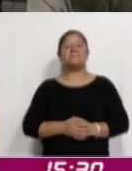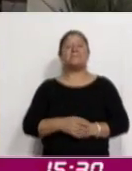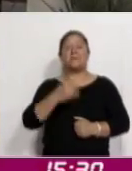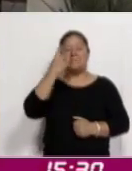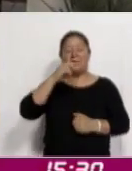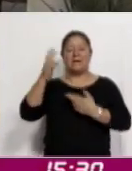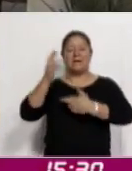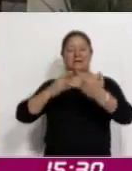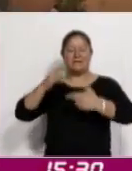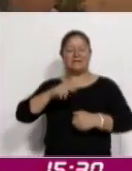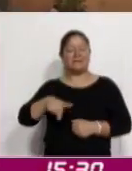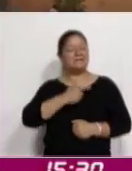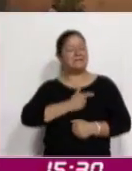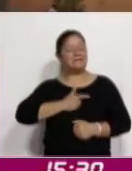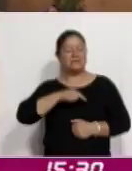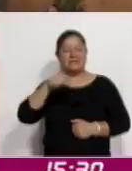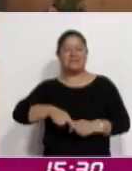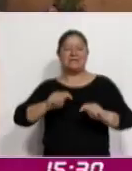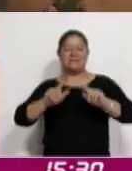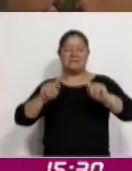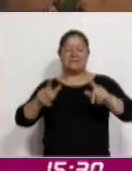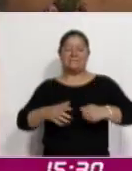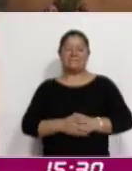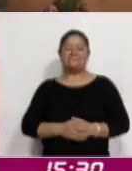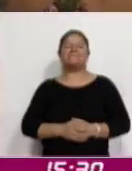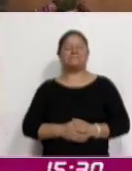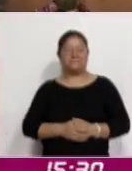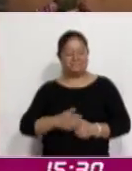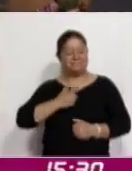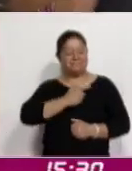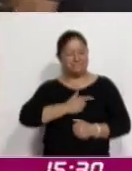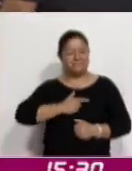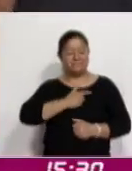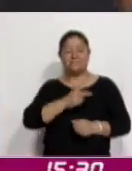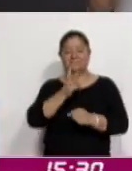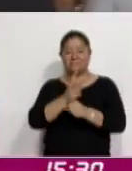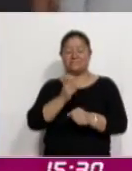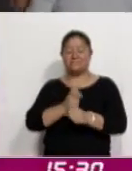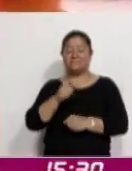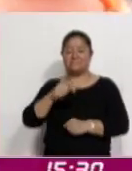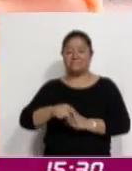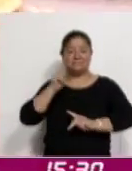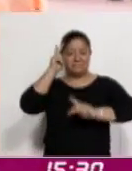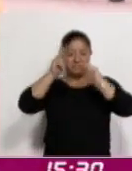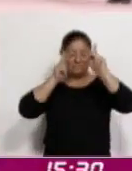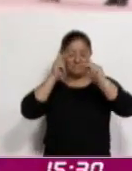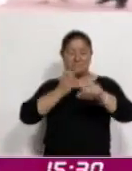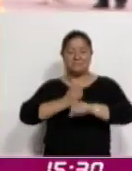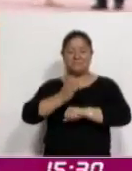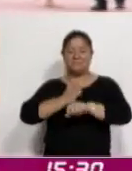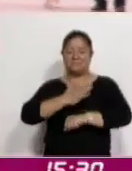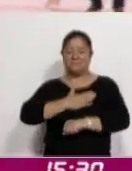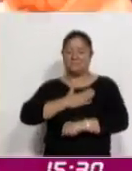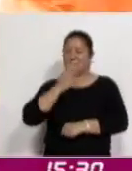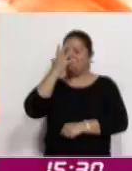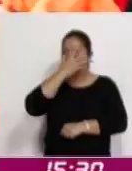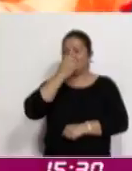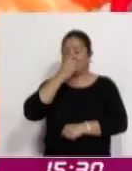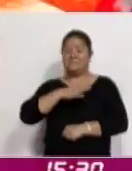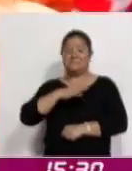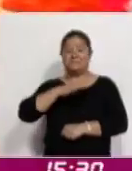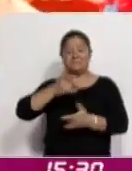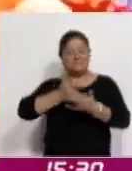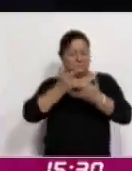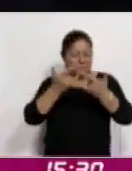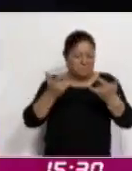estén muy a gusto en Tlaxcala. Sí, con todo gusto los invitamos a que visiten nuestro bello estado. Tenemos mucha historia,